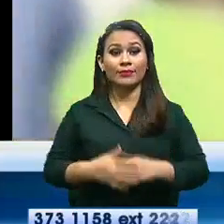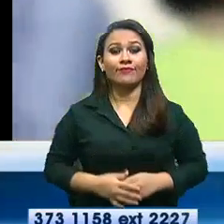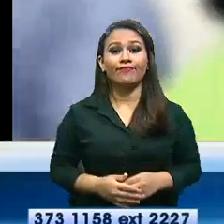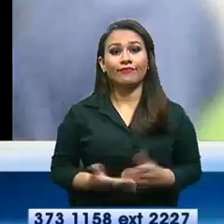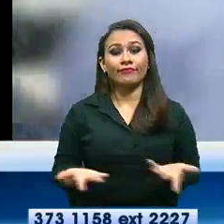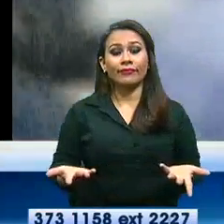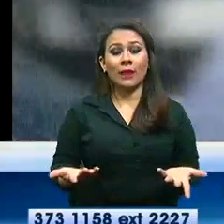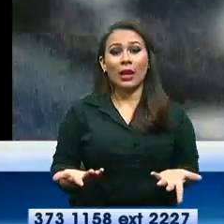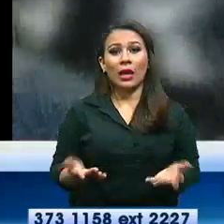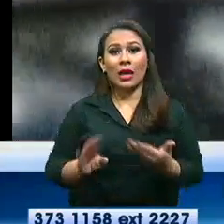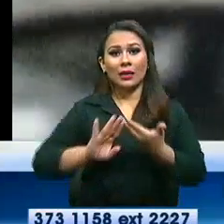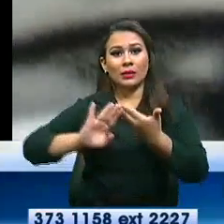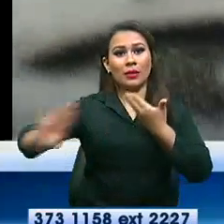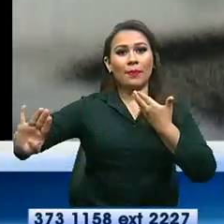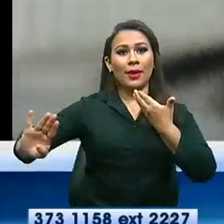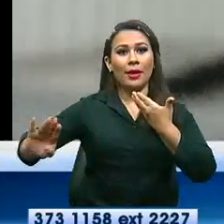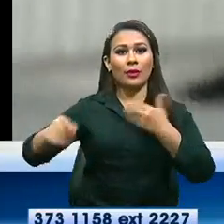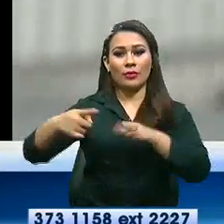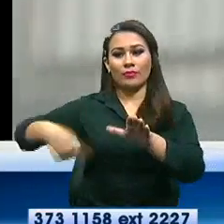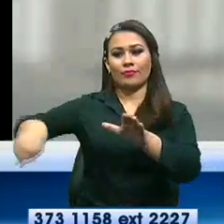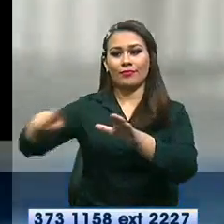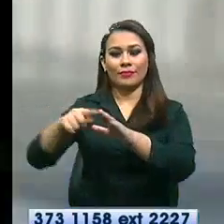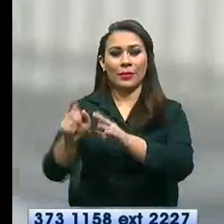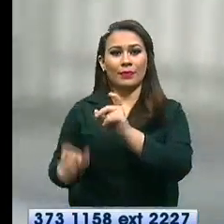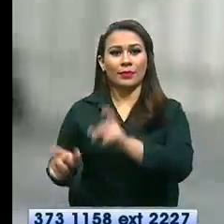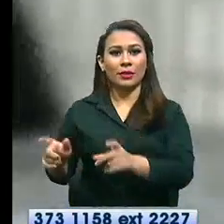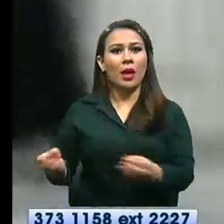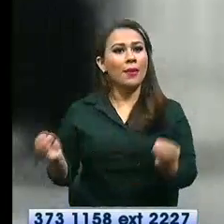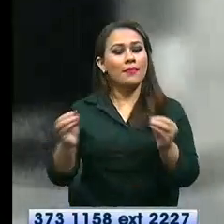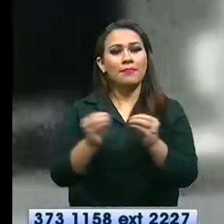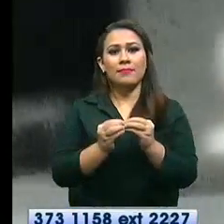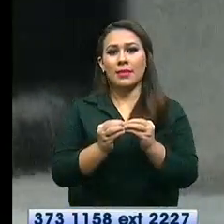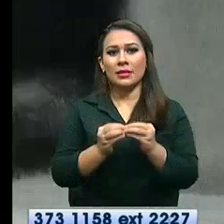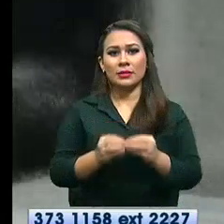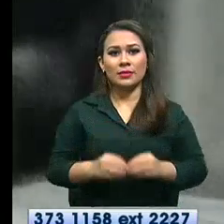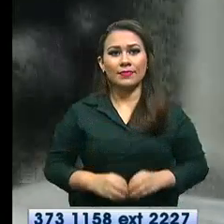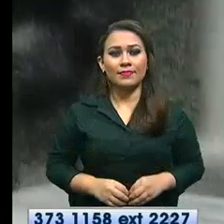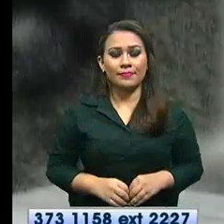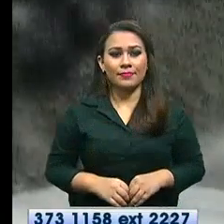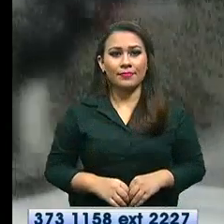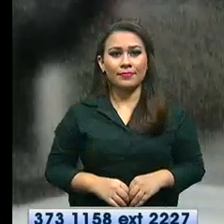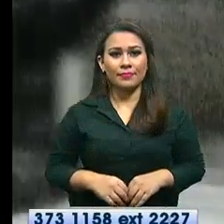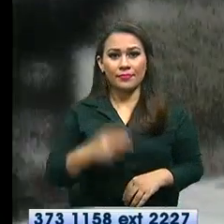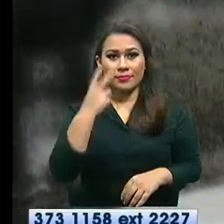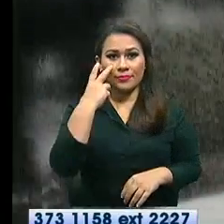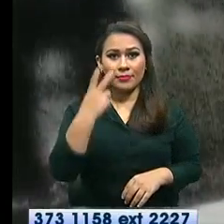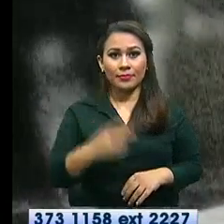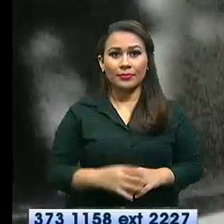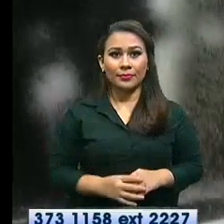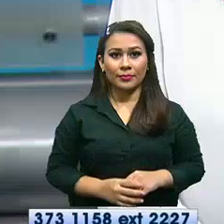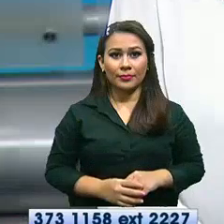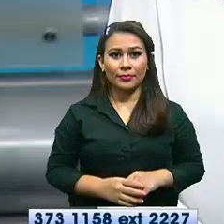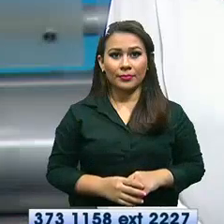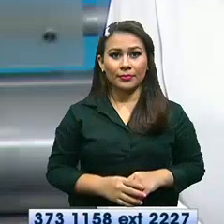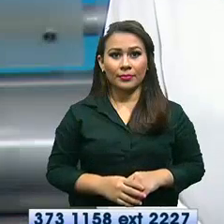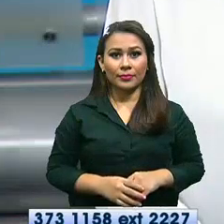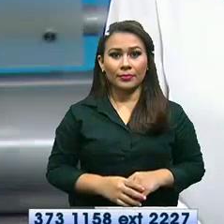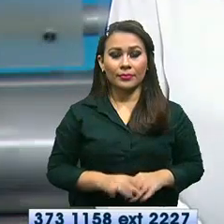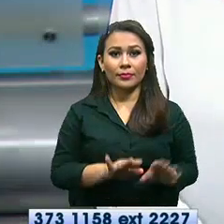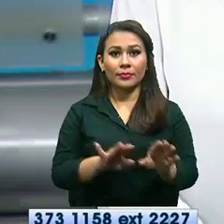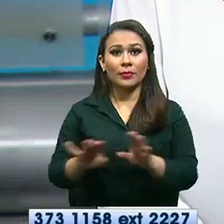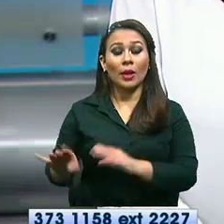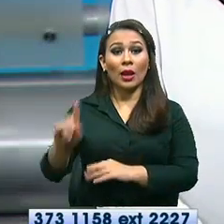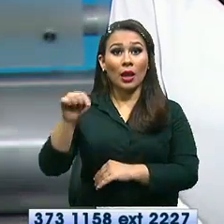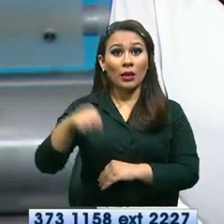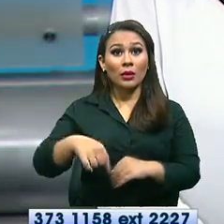de la corona y con más de una invocación, informó Jorge Escobar. Un